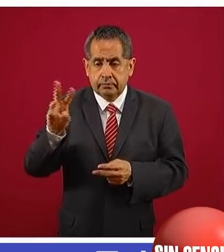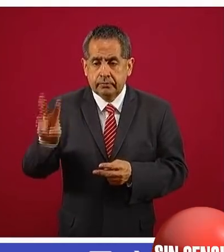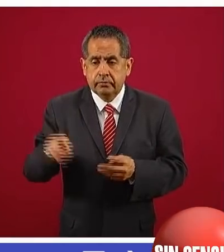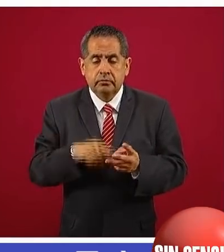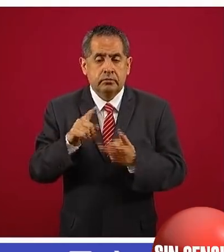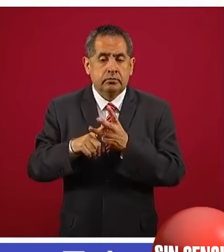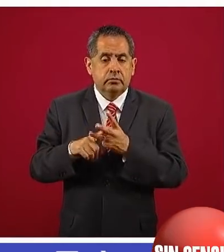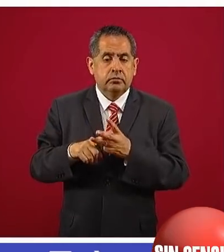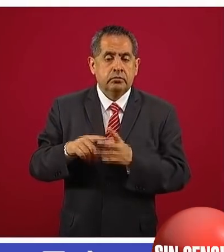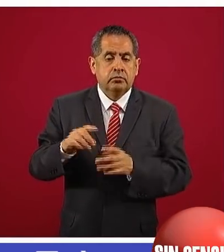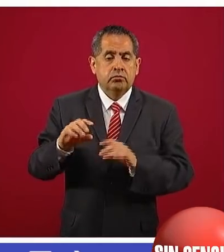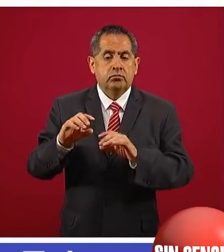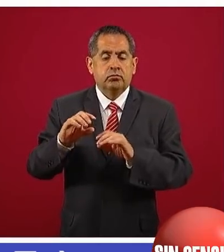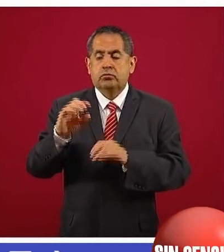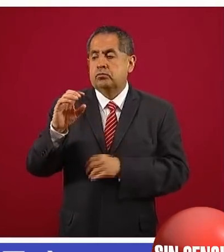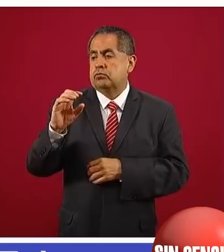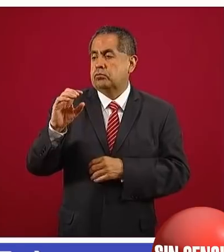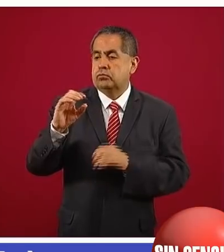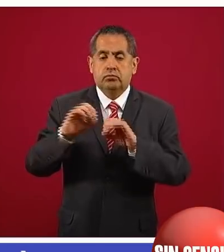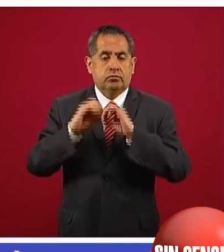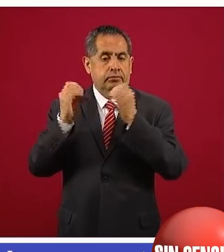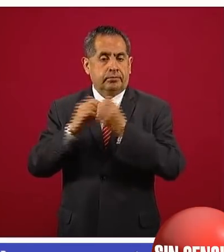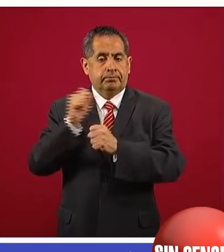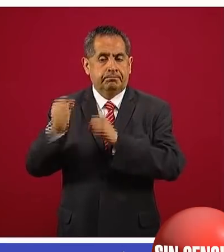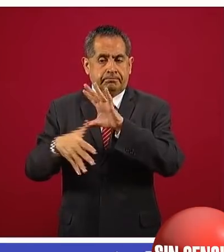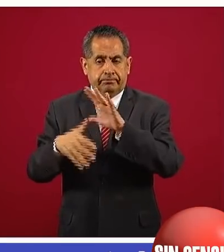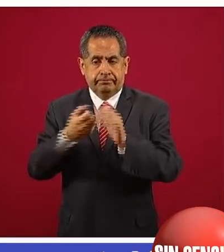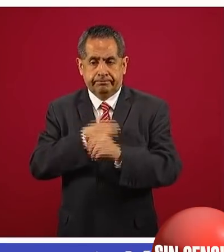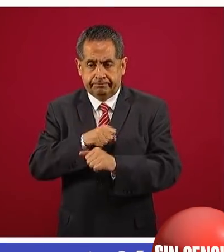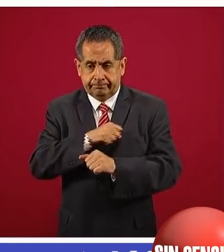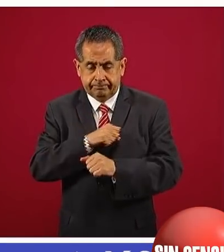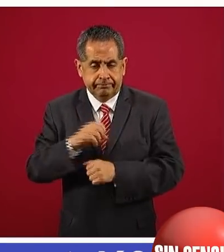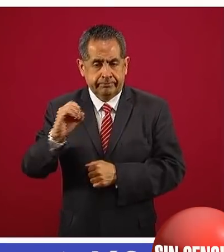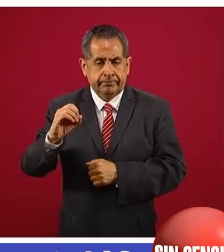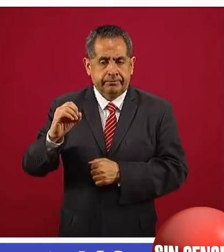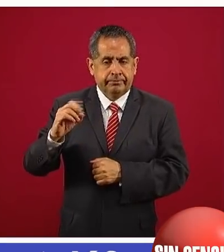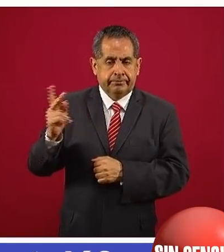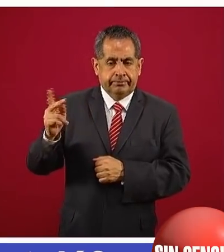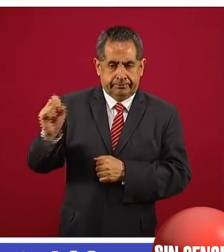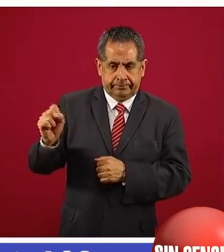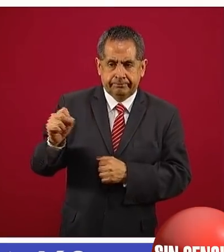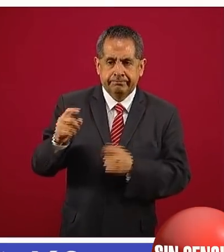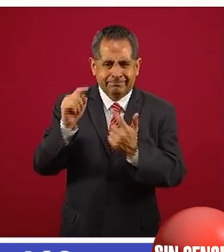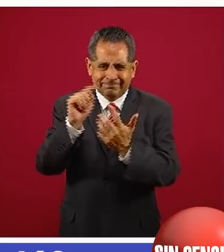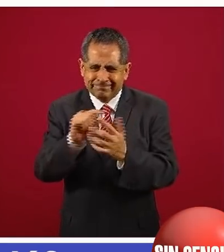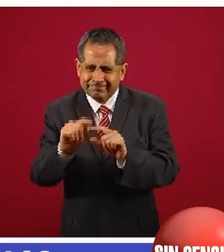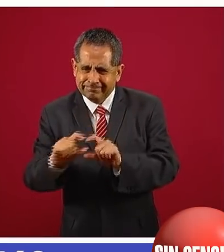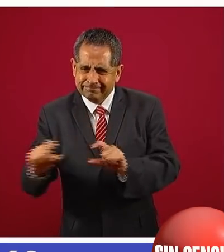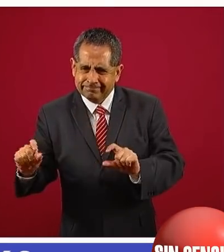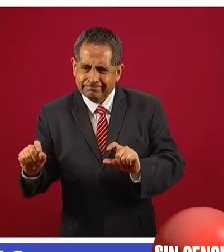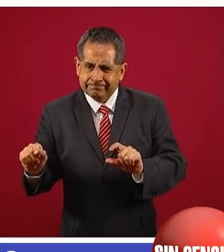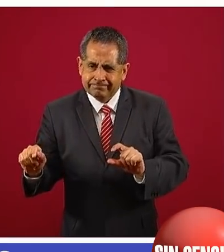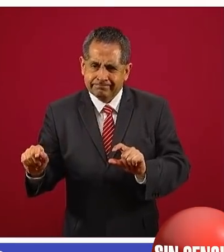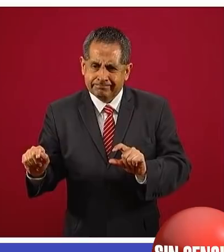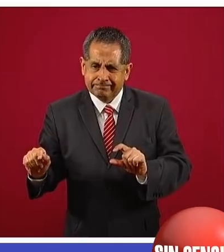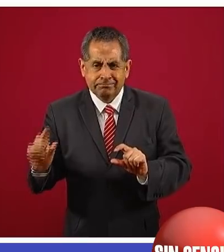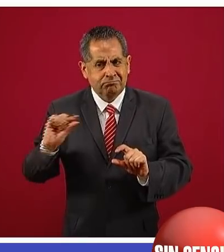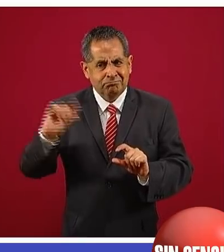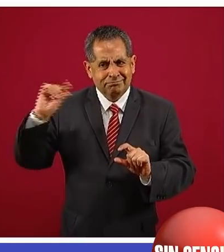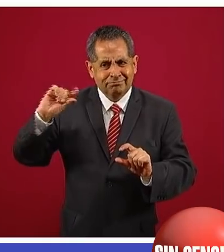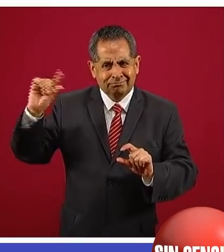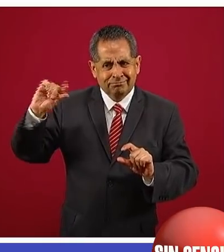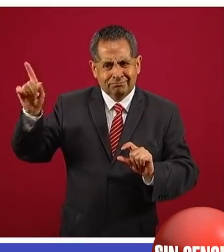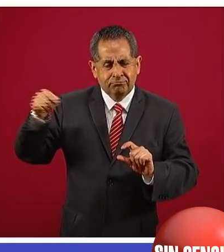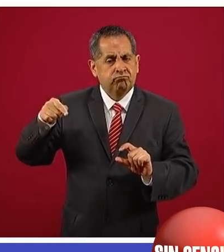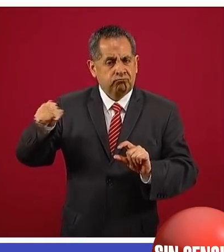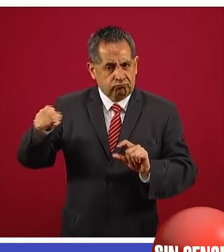Organización Panamericana y Organización Mundial de la Salud. Noten también que son solo instituciones académicas y también organismos